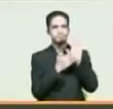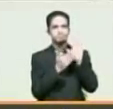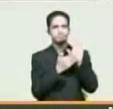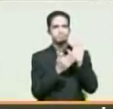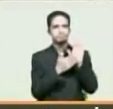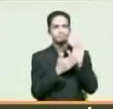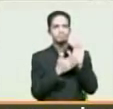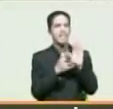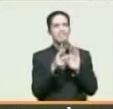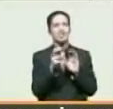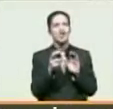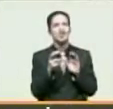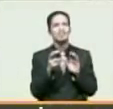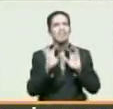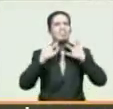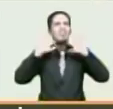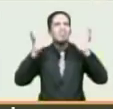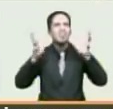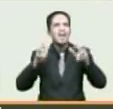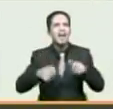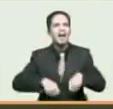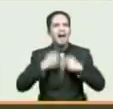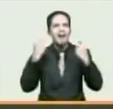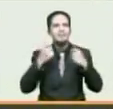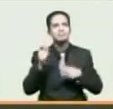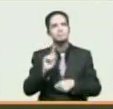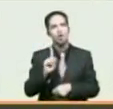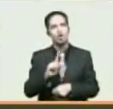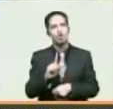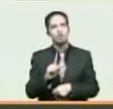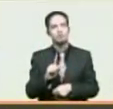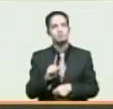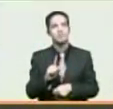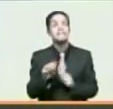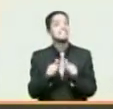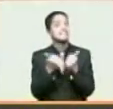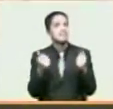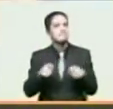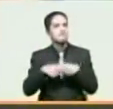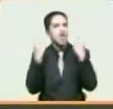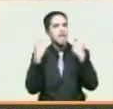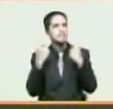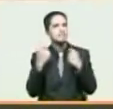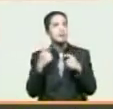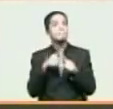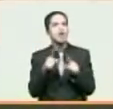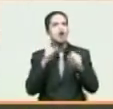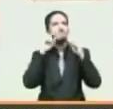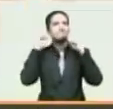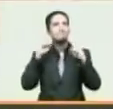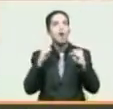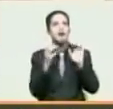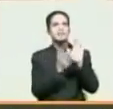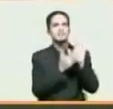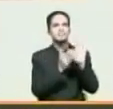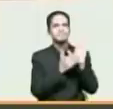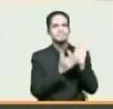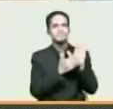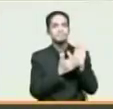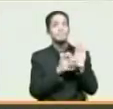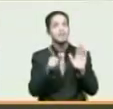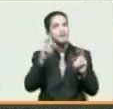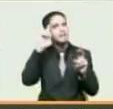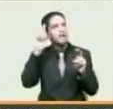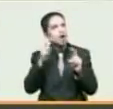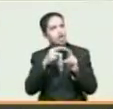no con más violencia, no, no, con insurgencia sí, sin violencia, pero con fuerza. Por eso hay que hacerle un reconocimiento